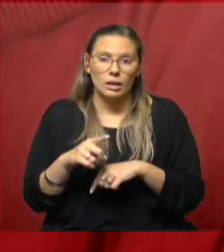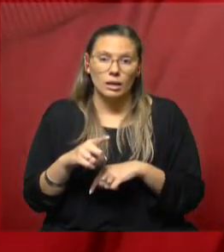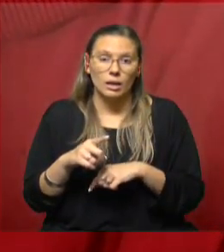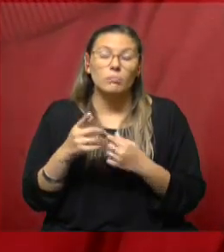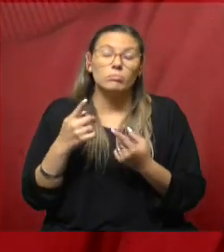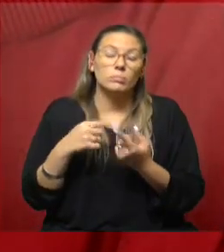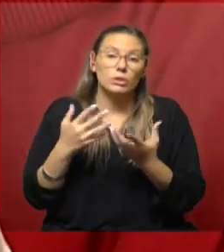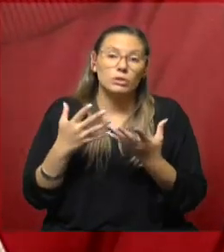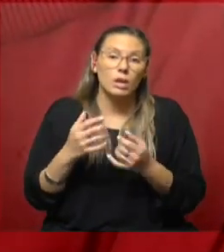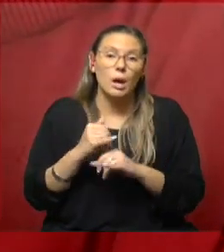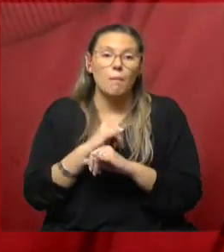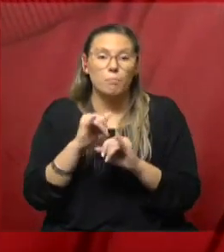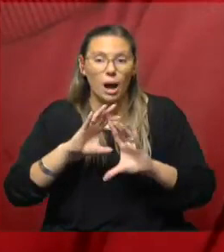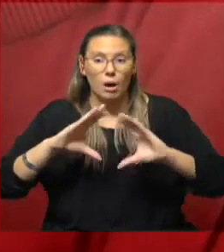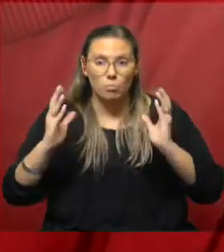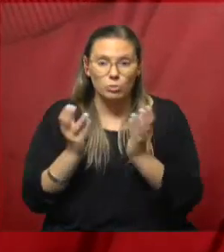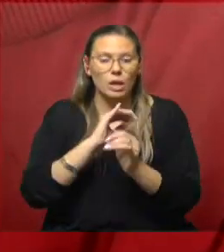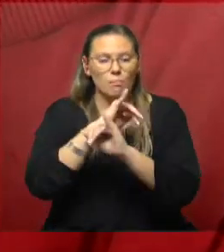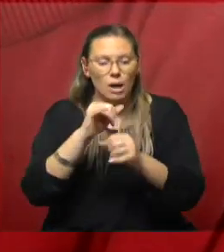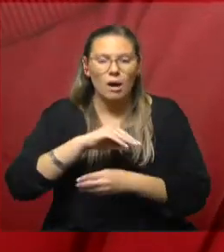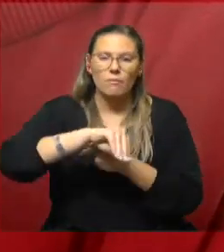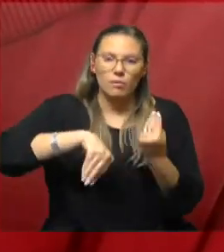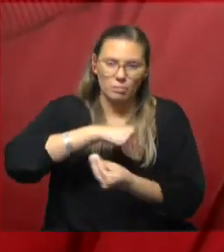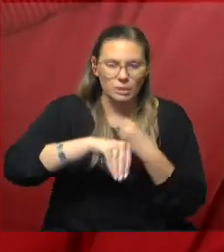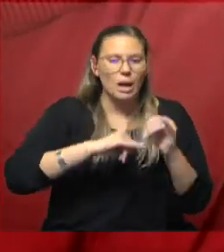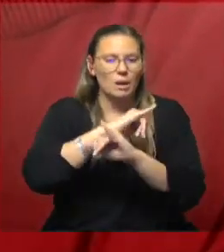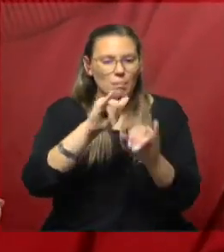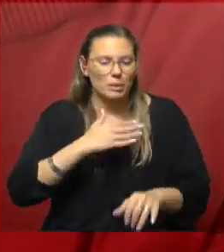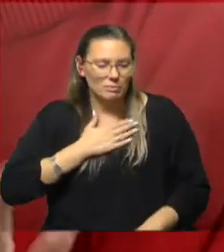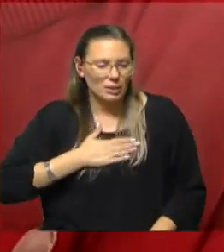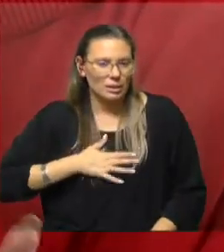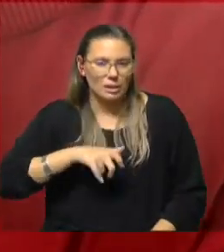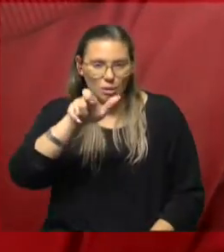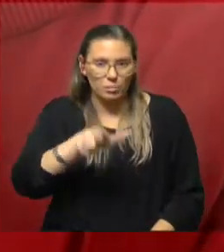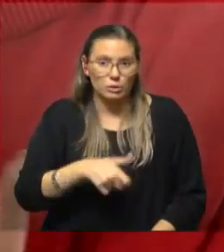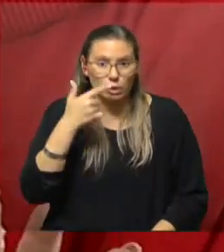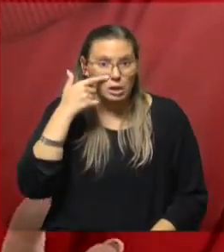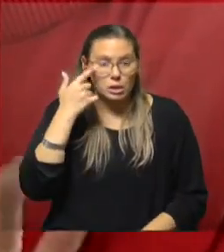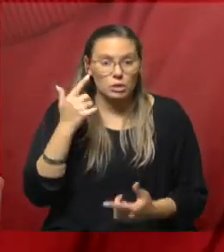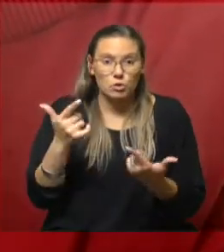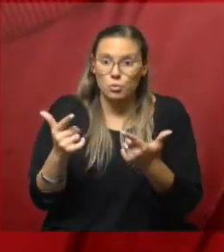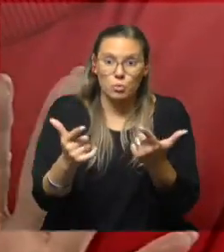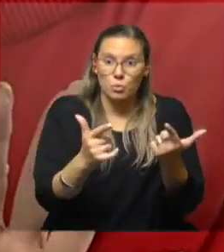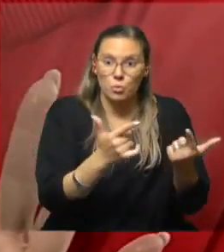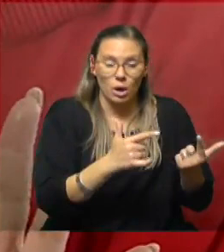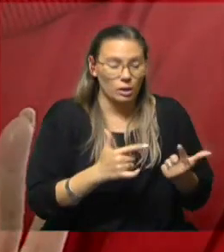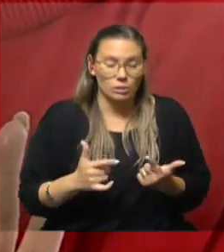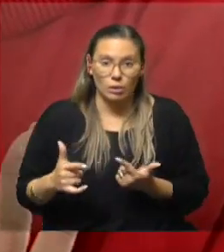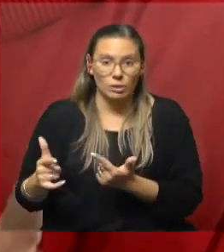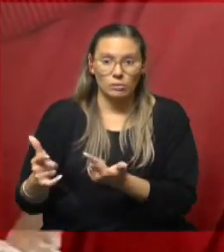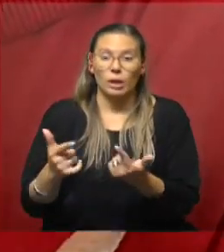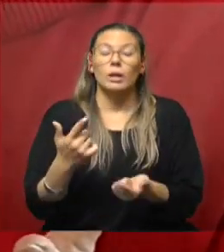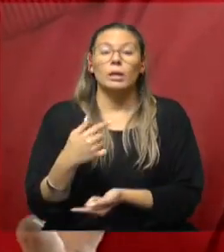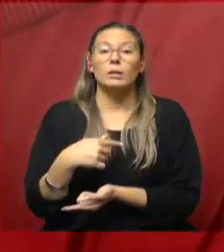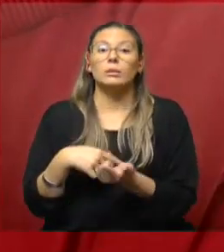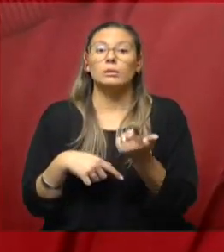trata la paz mundial, la paz familiar, la paz personal. Y no existe ninguna de las tres cosas.